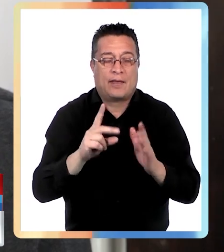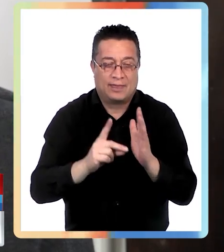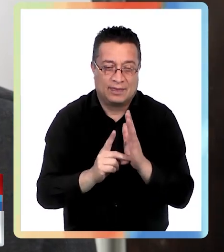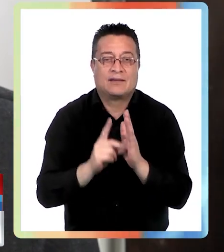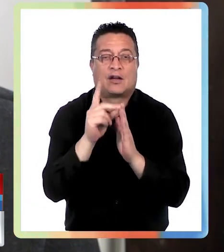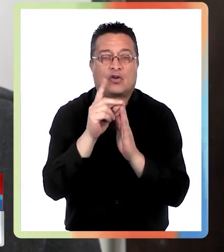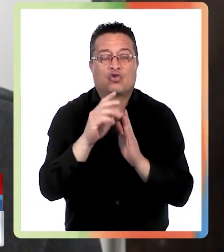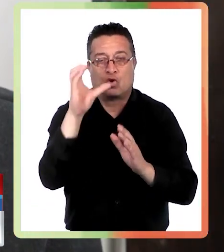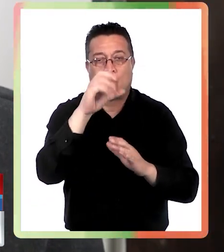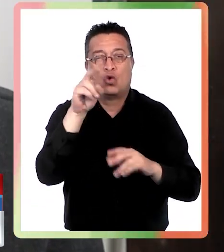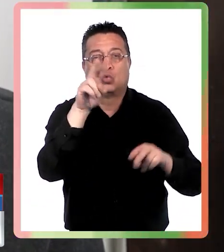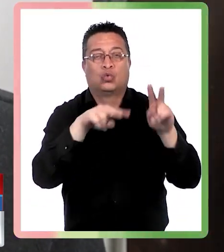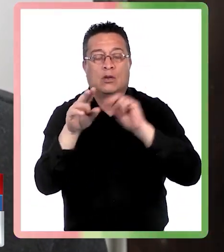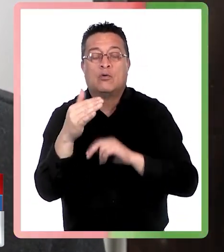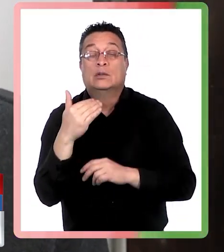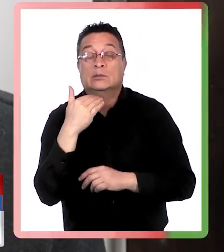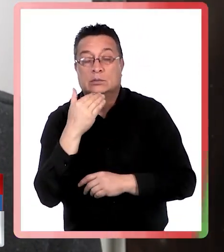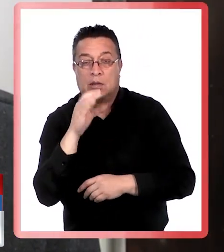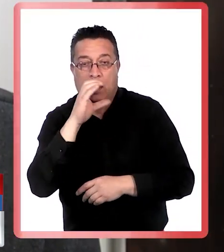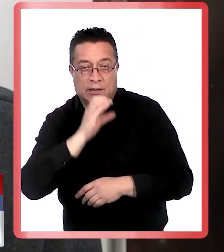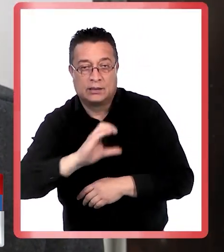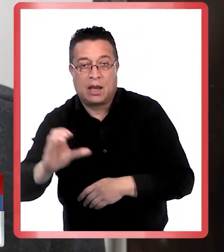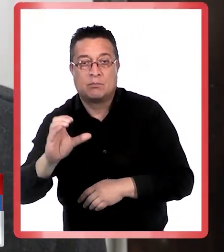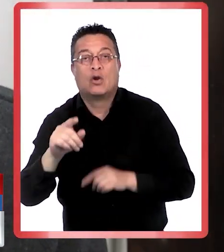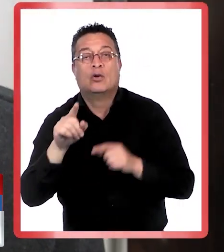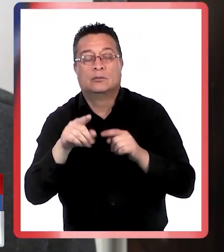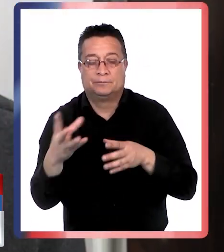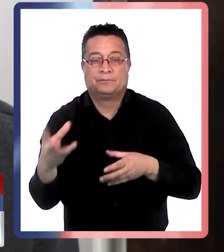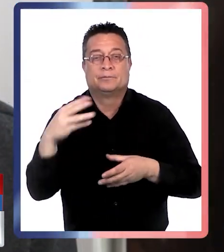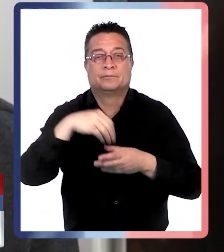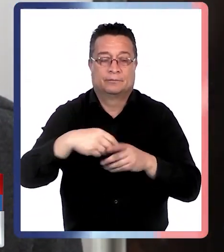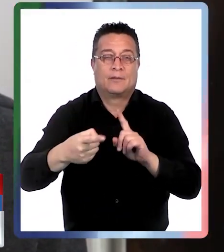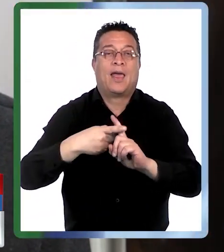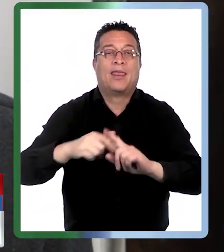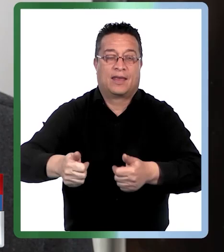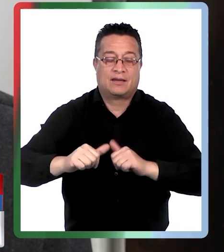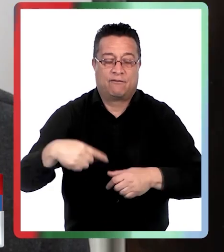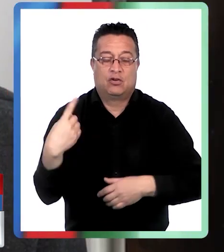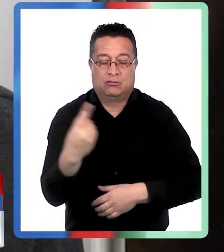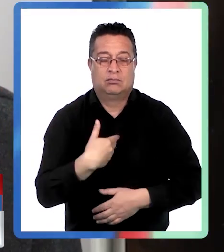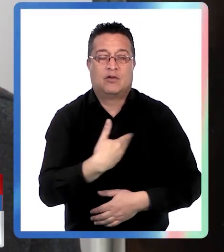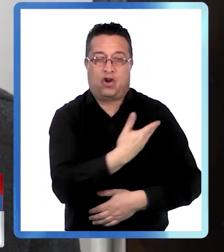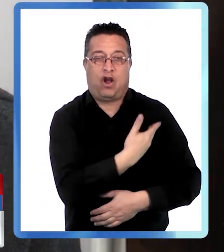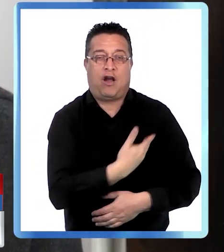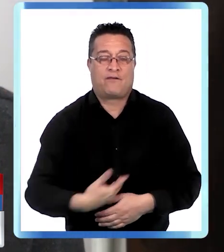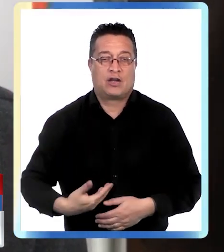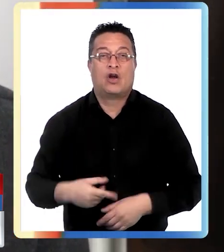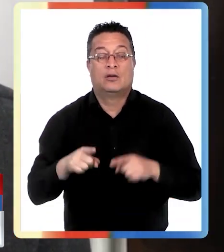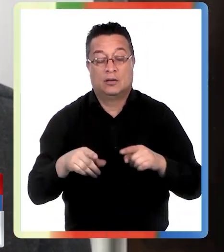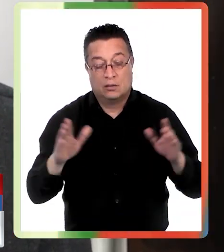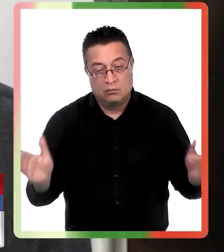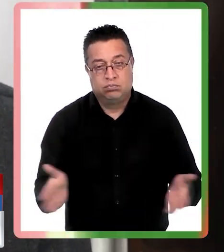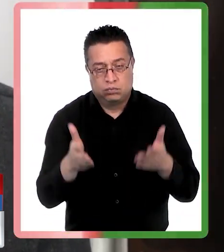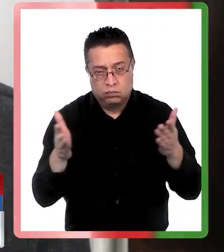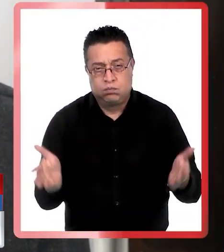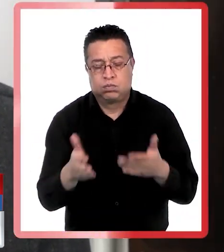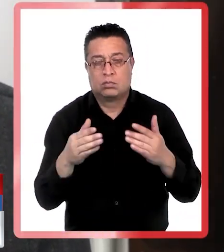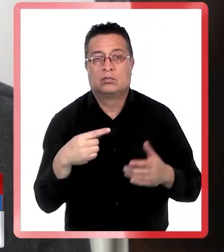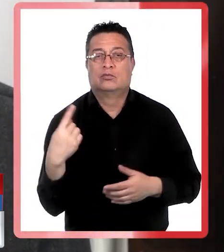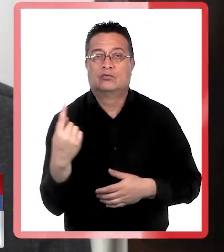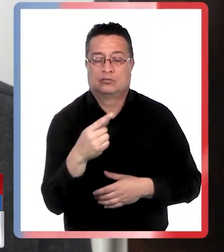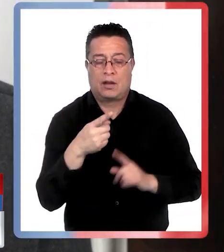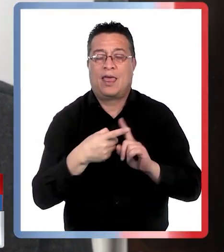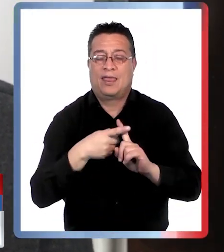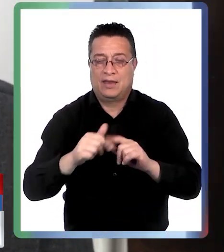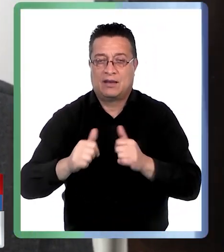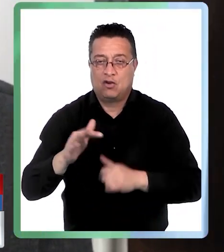desarrollo del turismo menor el turismo rural que son parte de los desafíos que tenemos también como gobierno eh Para ir potenciando lo que yo creo que es el